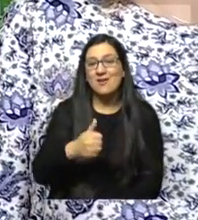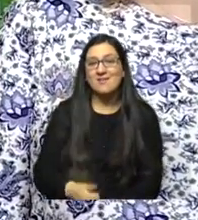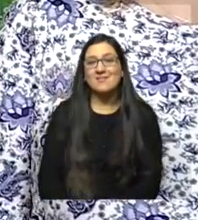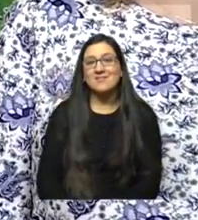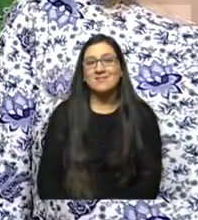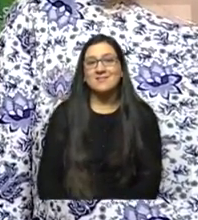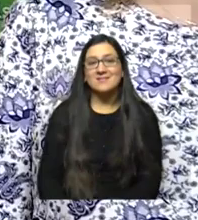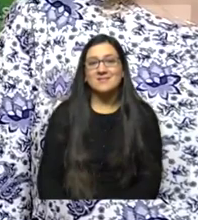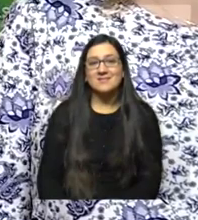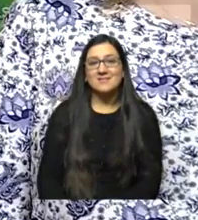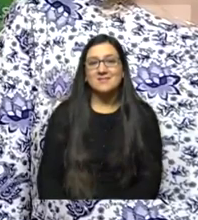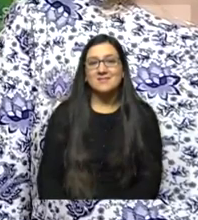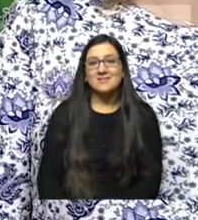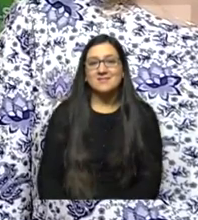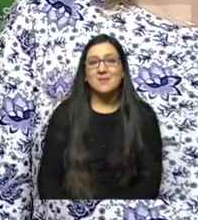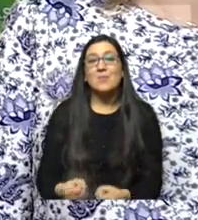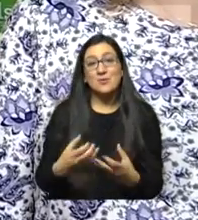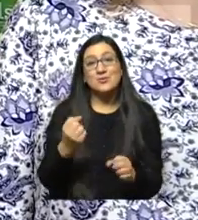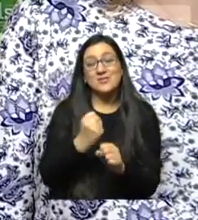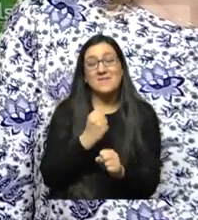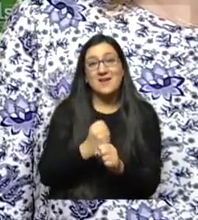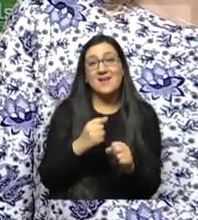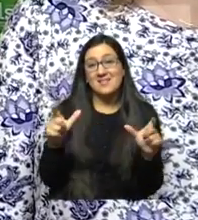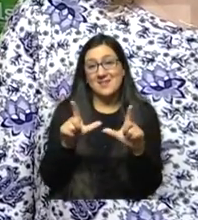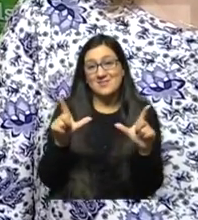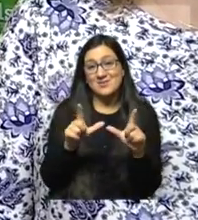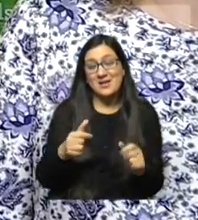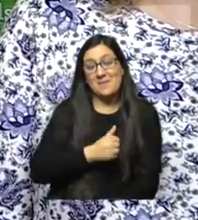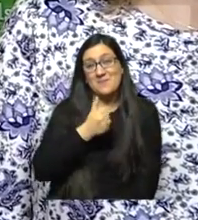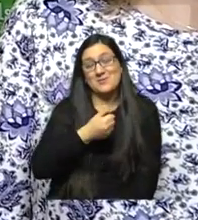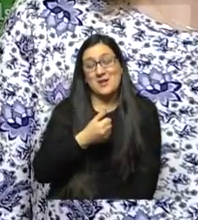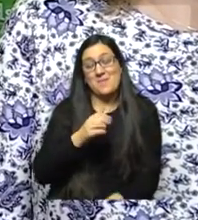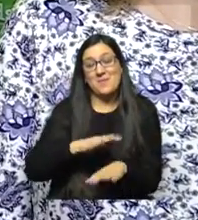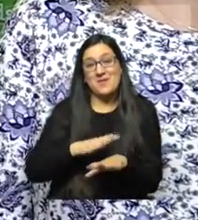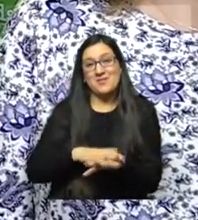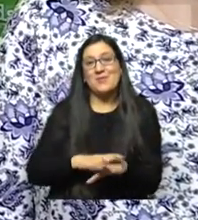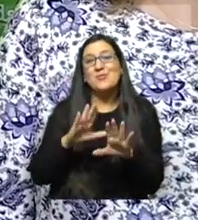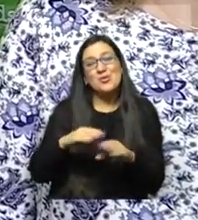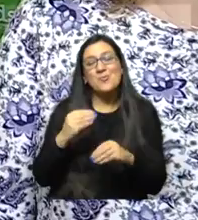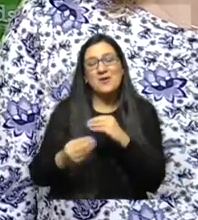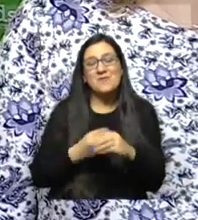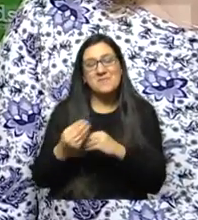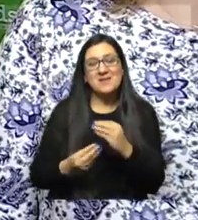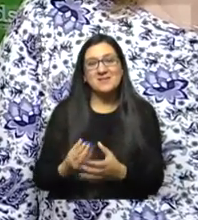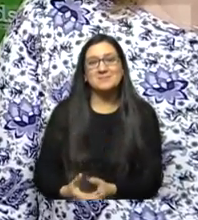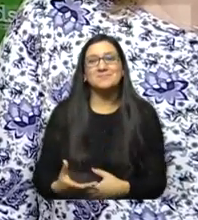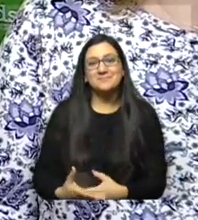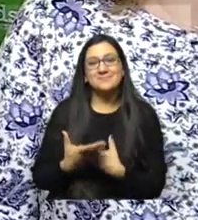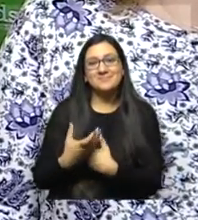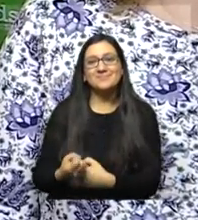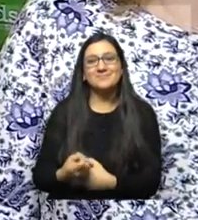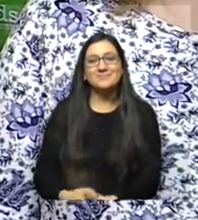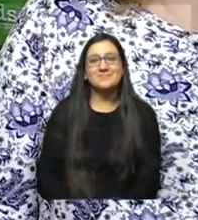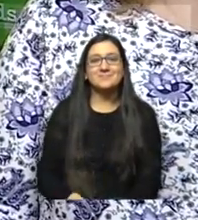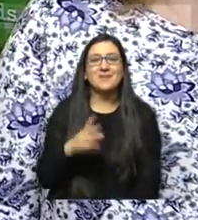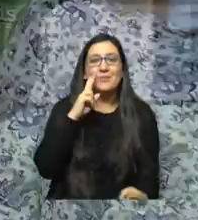Vamos. Claro. Para eso uno trabaja en televisión, Juan Pablo. Todo sea por la familia. Todo sea por la familia, compañero. Totalmente. Nos